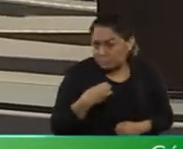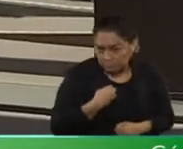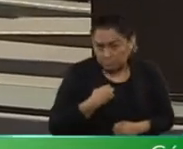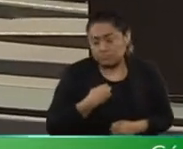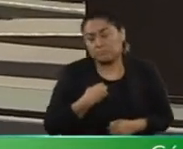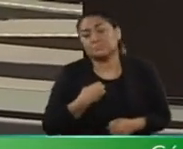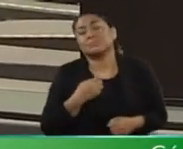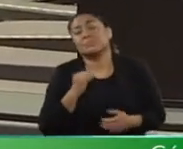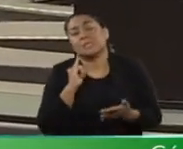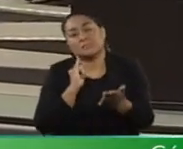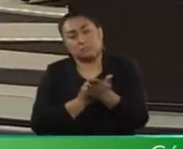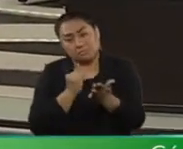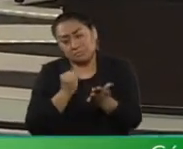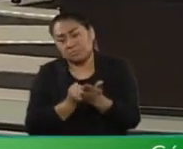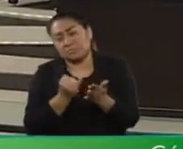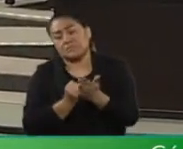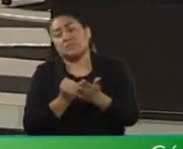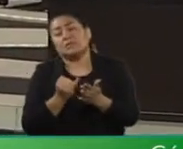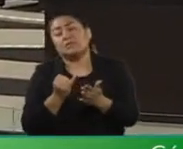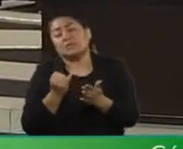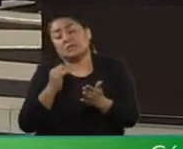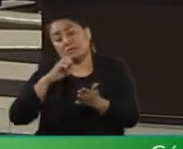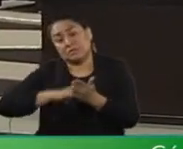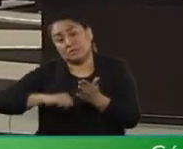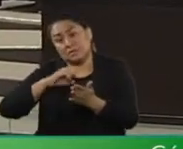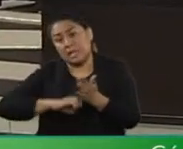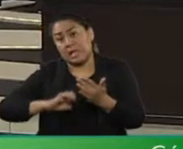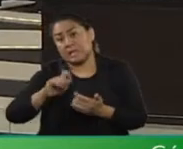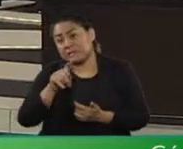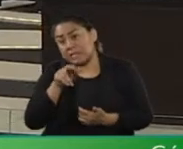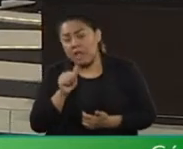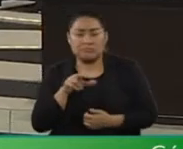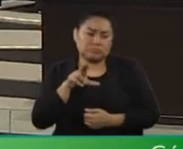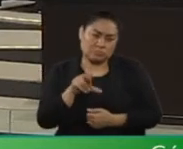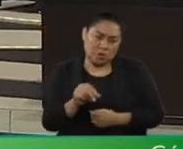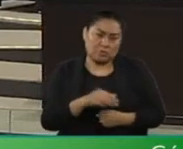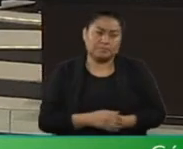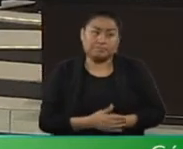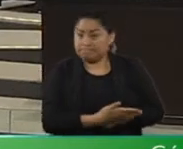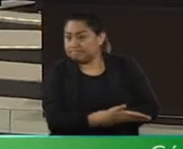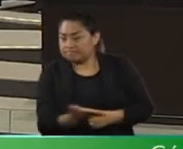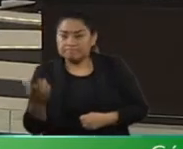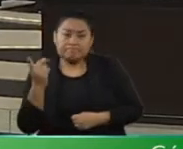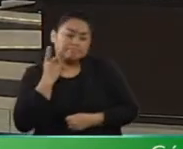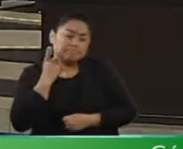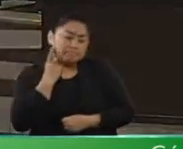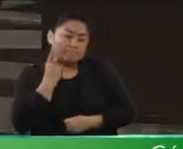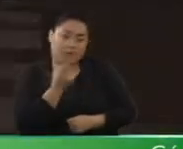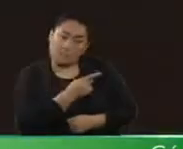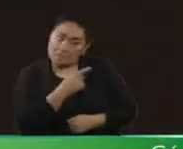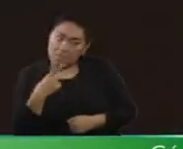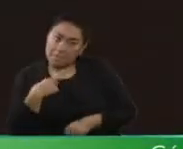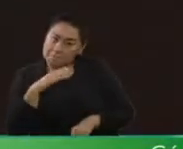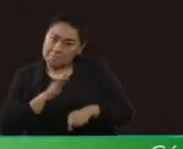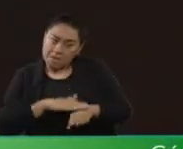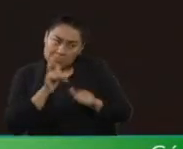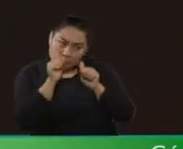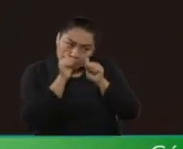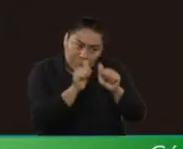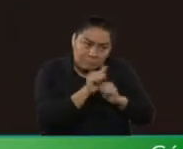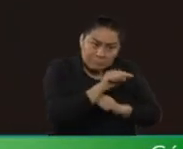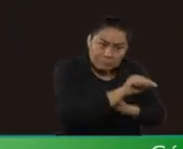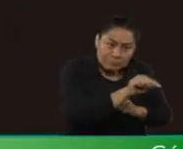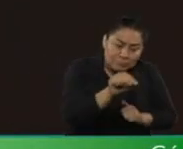se les cobren los impuestos a las horas extras legisladores se los debemos a nuestros hombres y mujeres de la